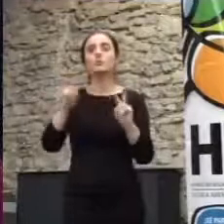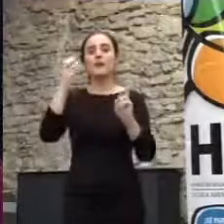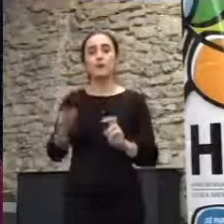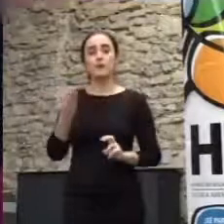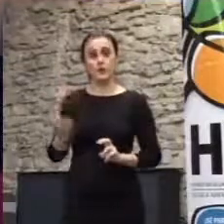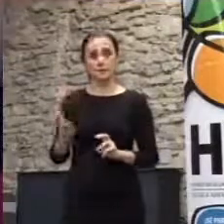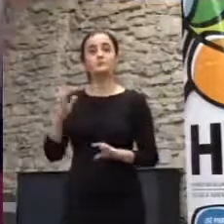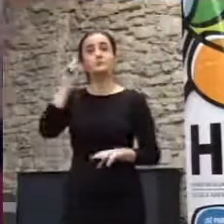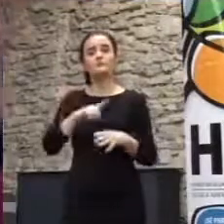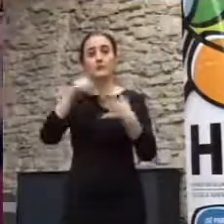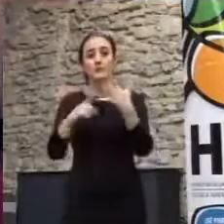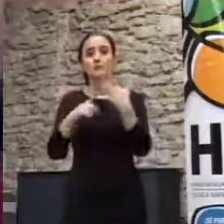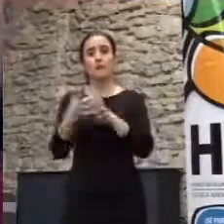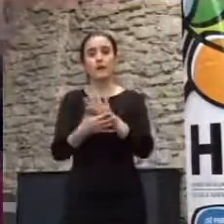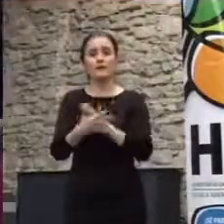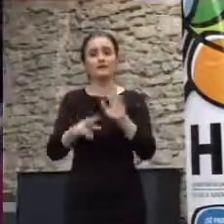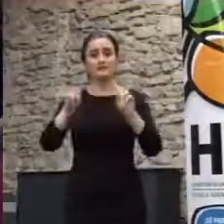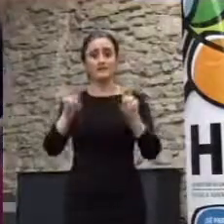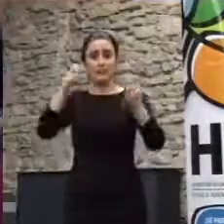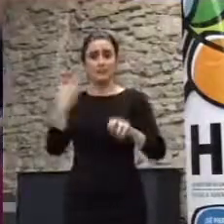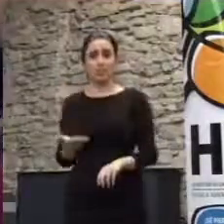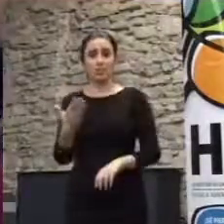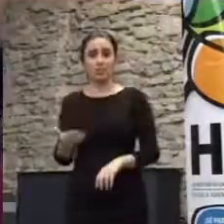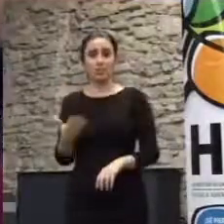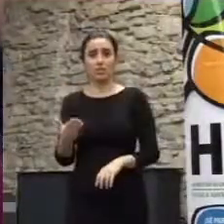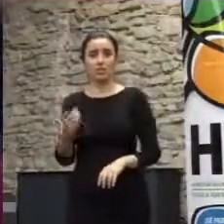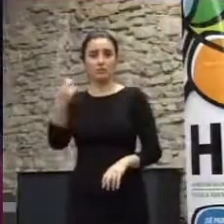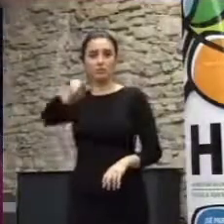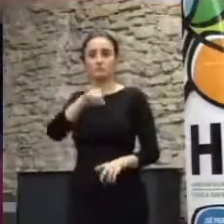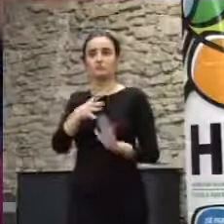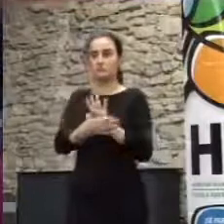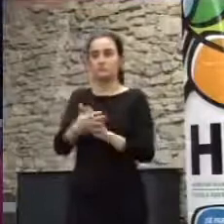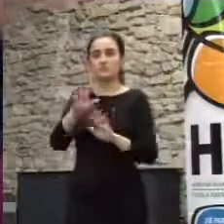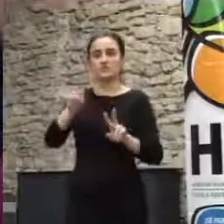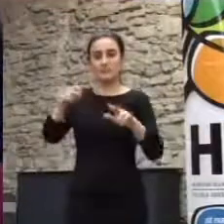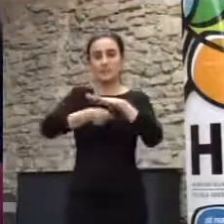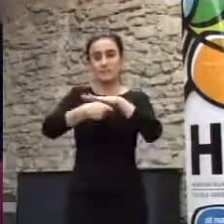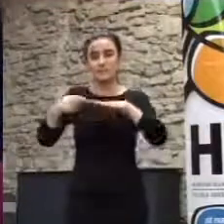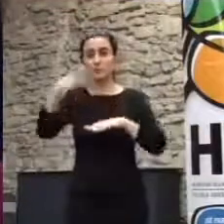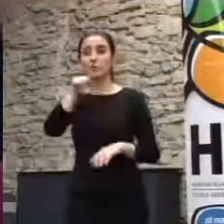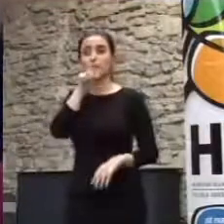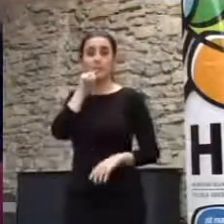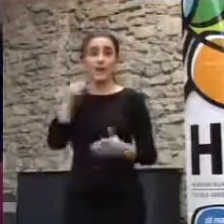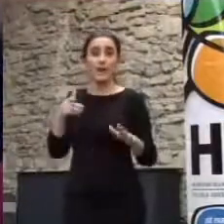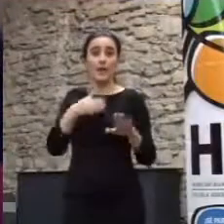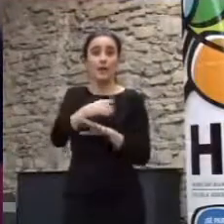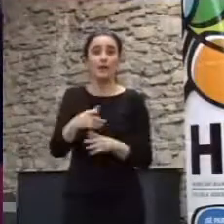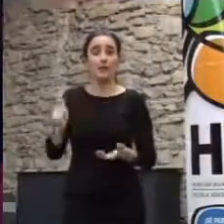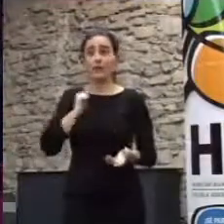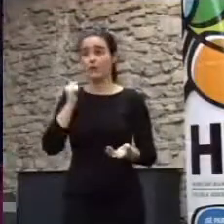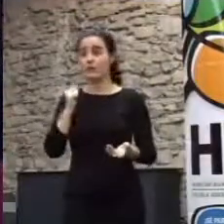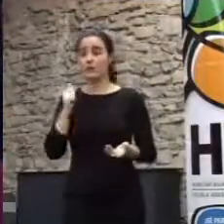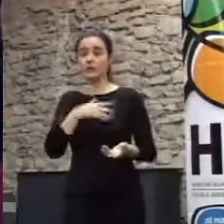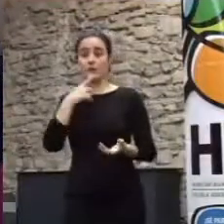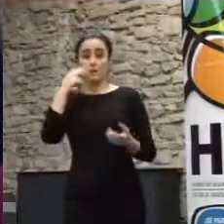dicho también el tema de la precariedad. Ya habéis dicho todo que habéis pasado por Radio Vitoria. Casualidad, habéis pasado por EITV, que es un